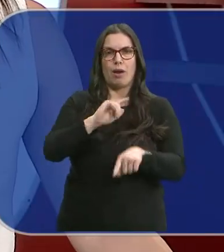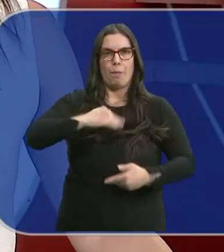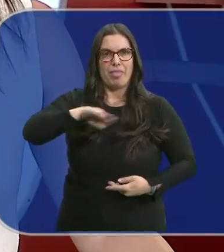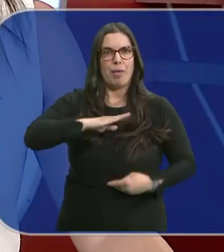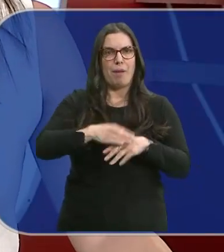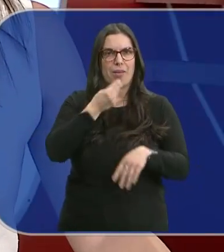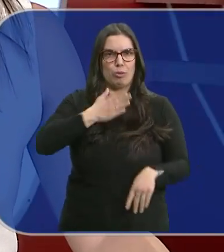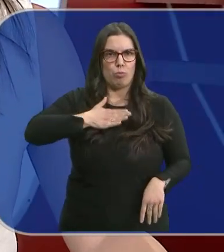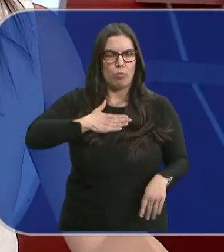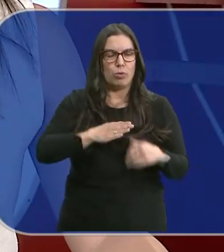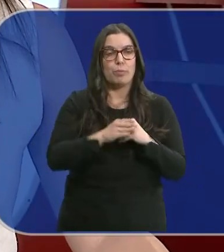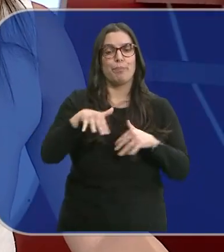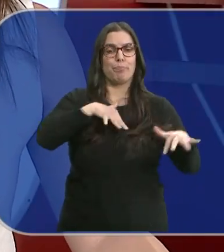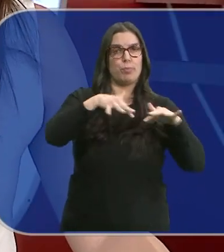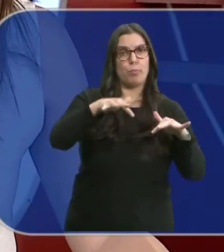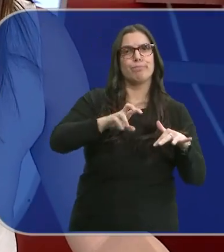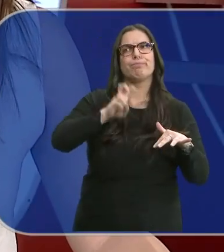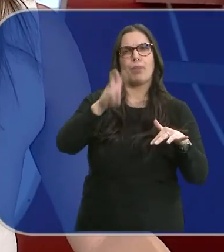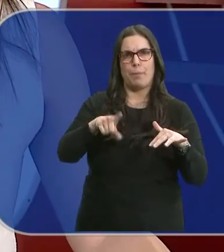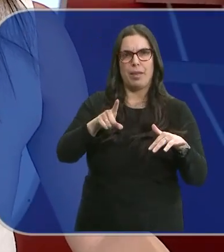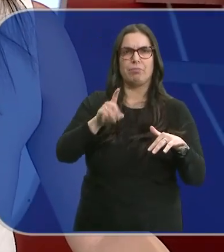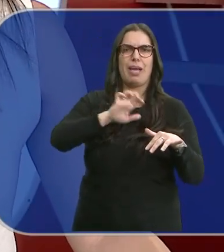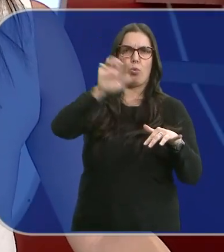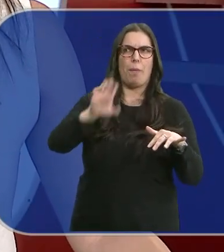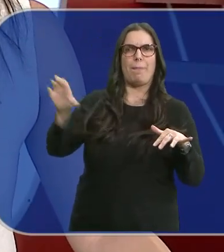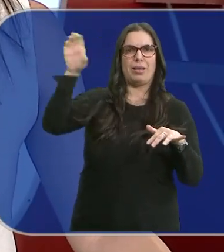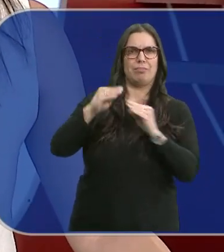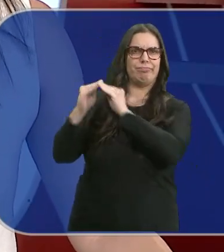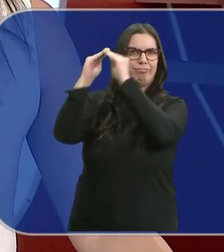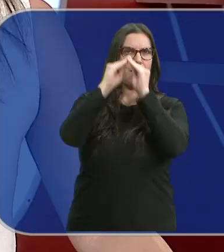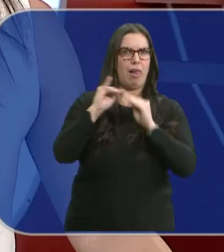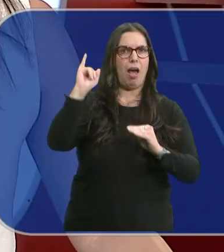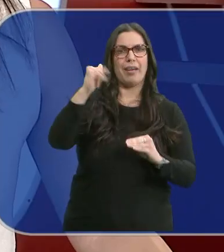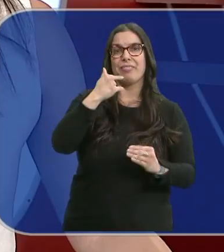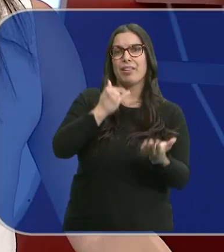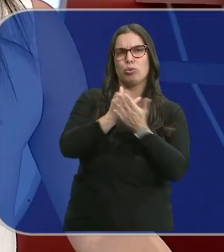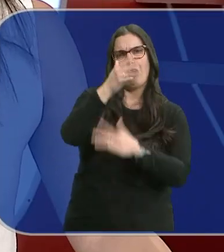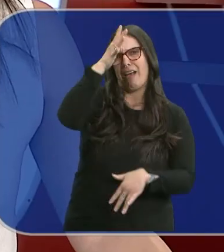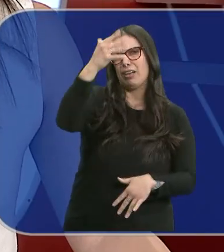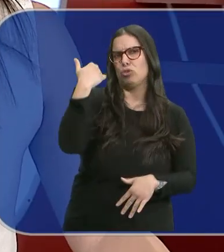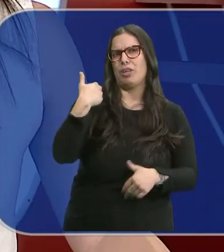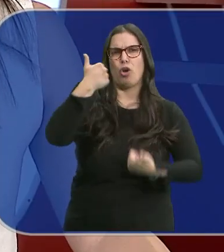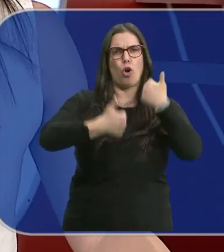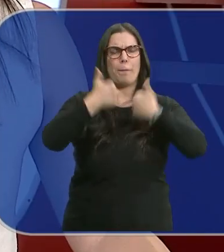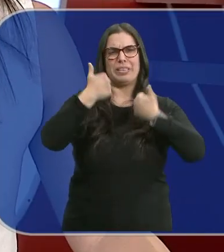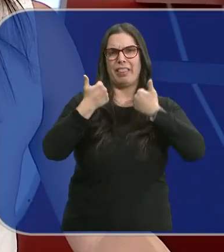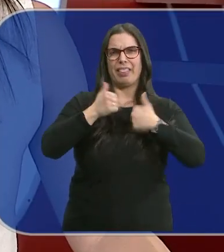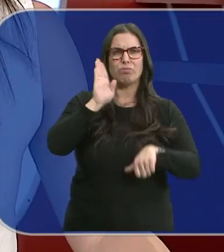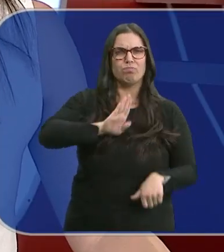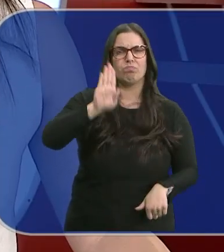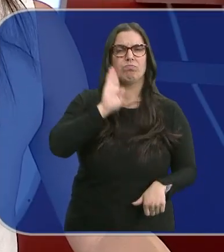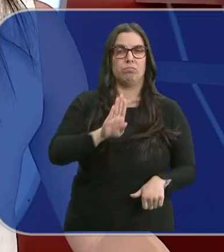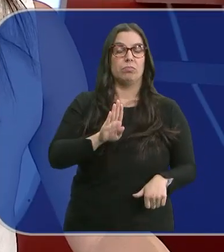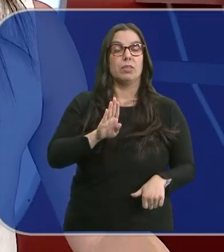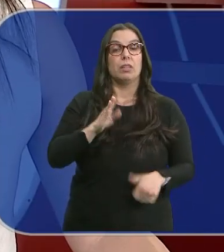Estas movilizaciones coinciden con las de otros países europeos. Los agricultores dicen estar hartos de la competencia desleal y de Mercosur.